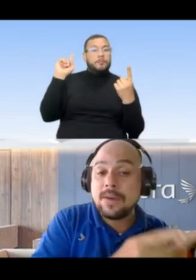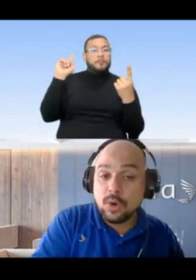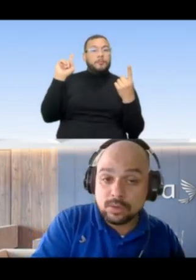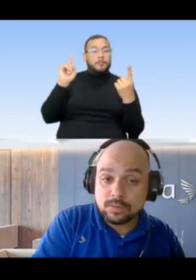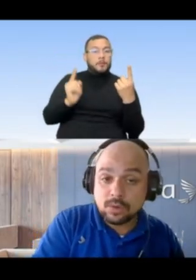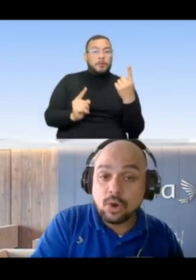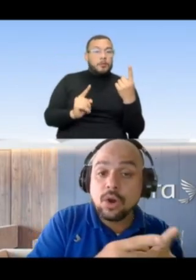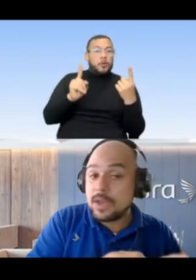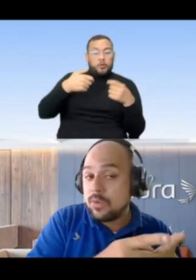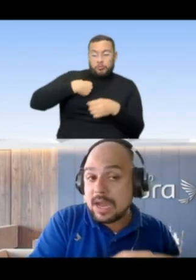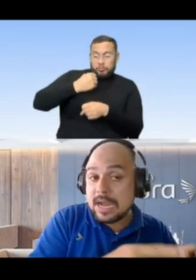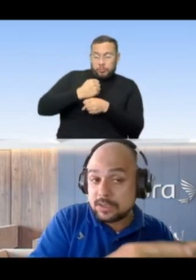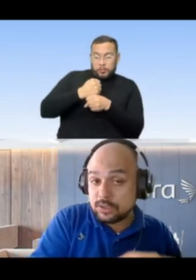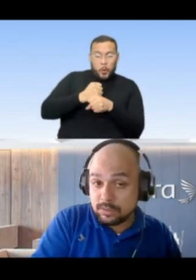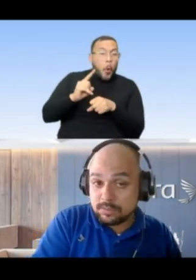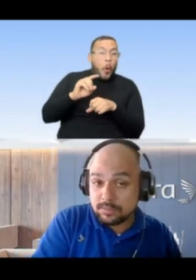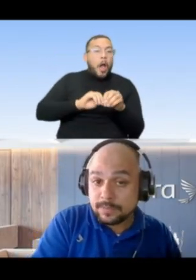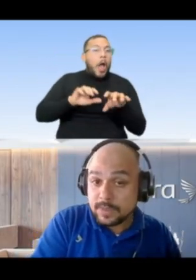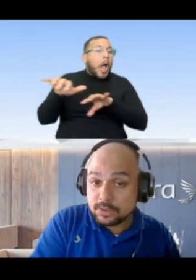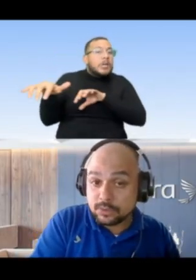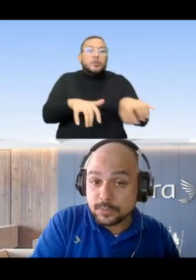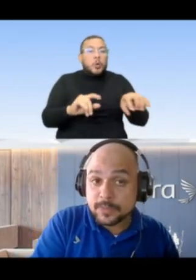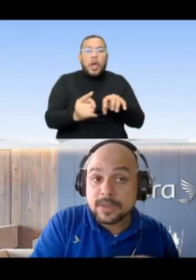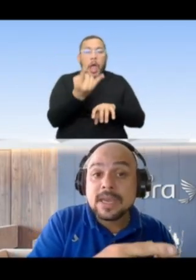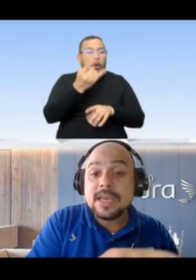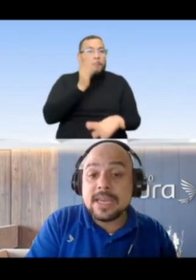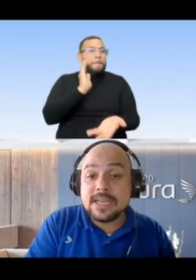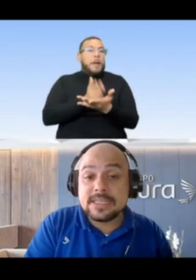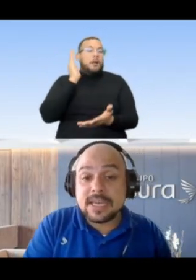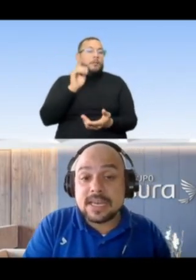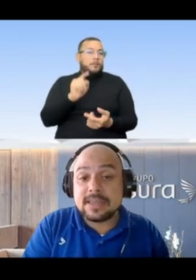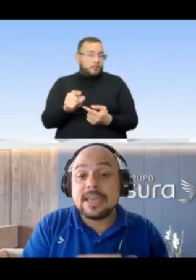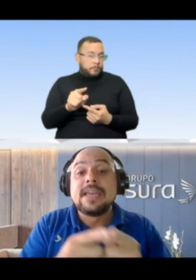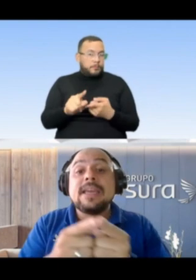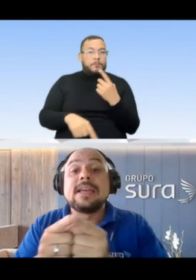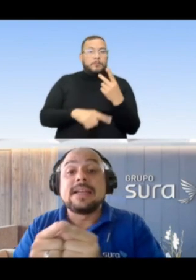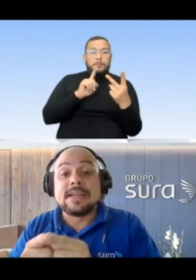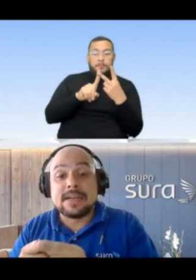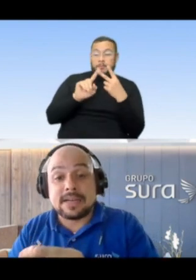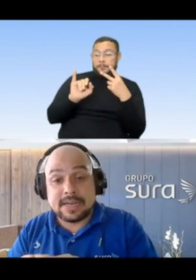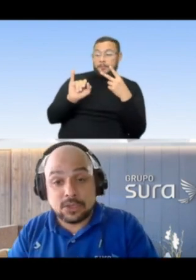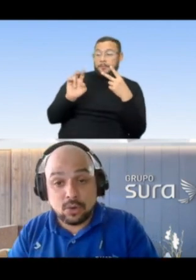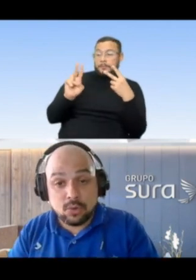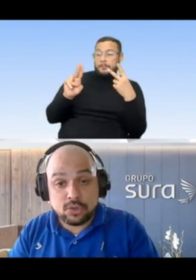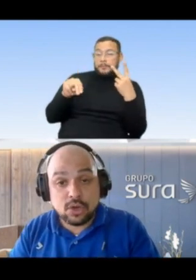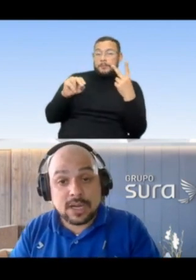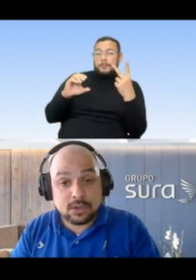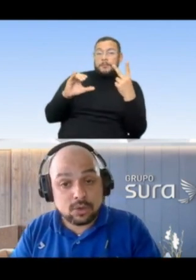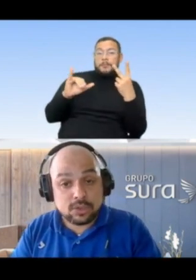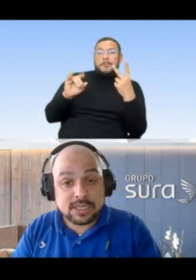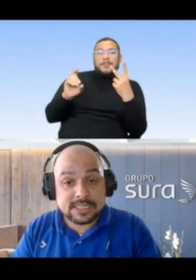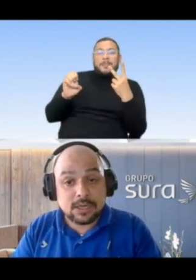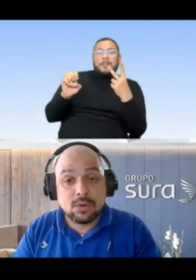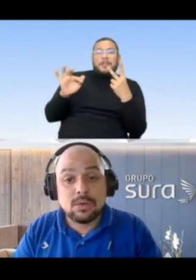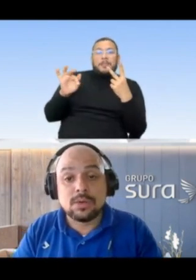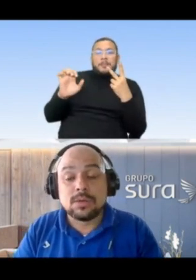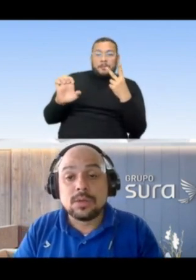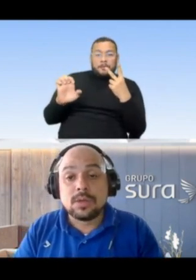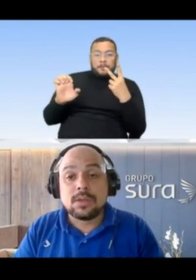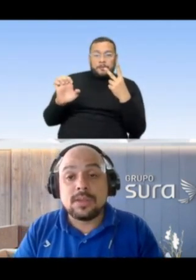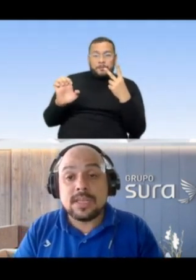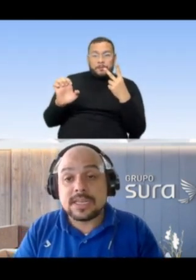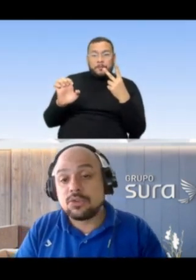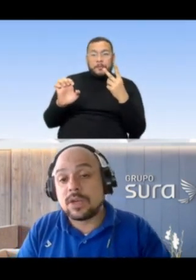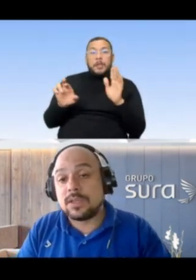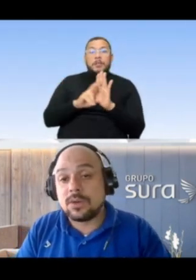ocasión de una labor o de una acción. ¿Listo? Incidente, resolución